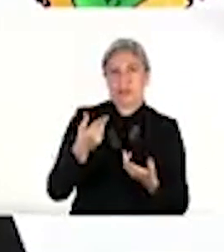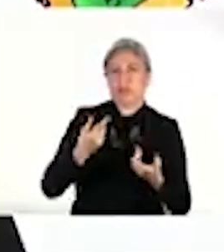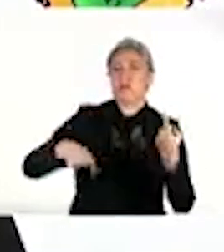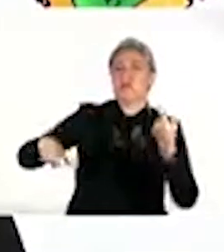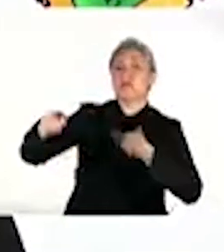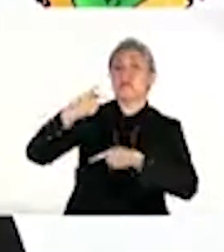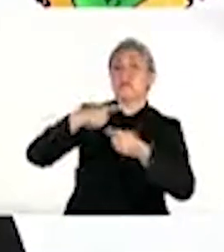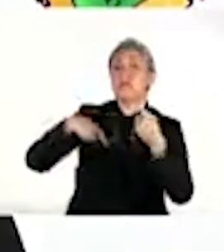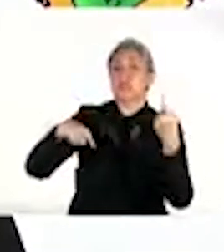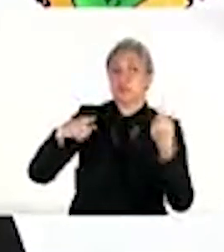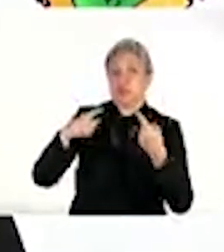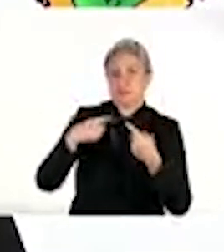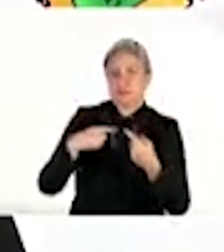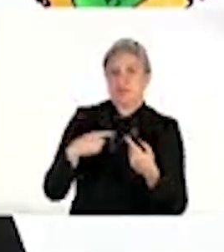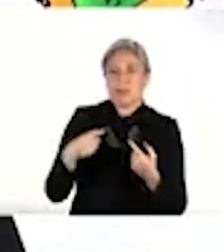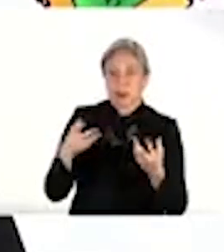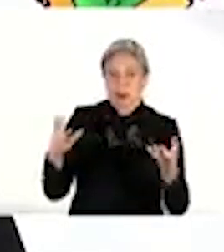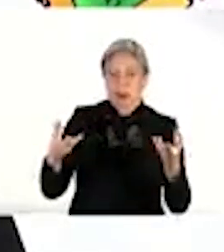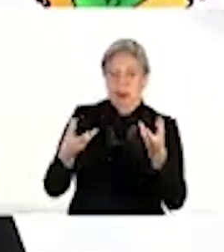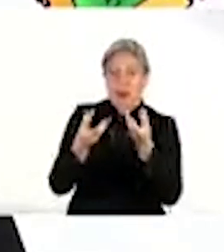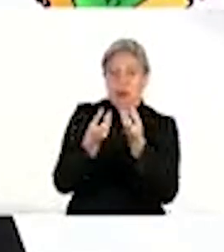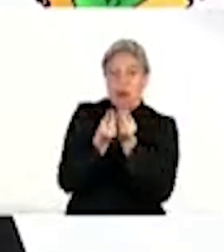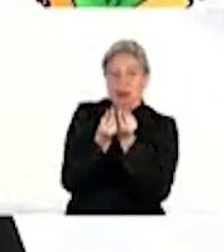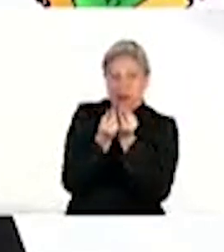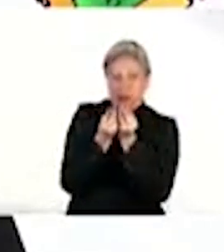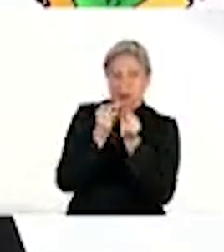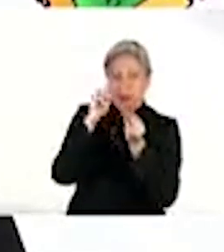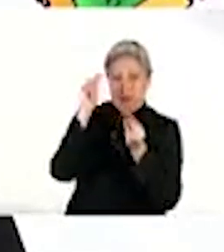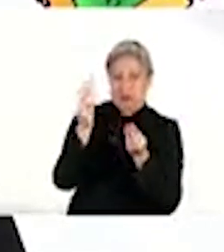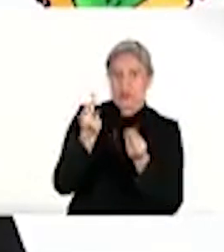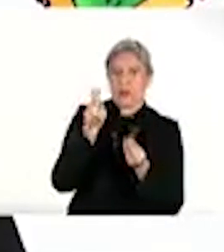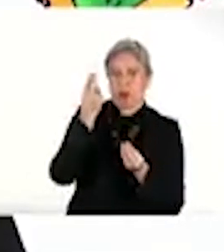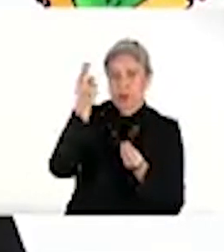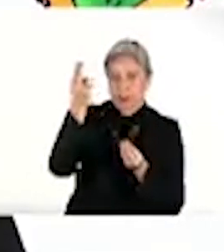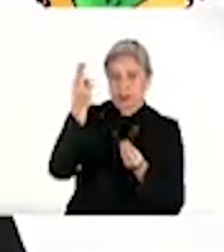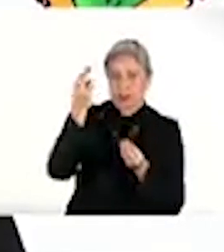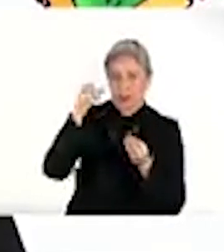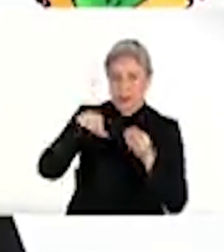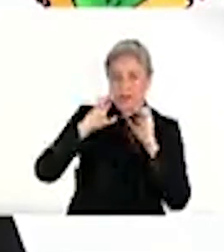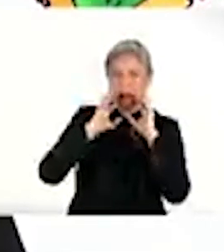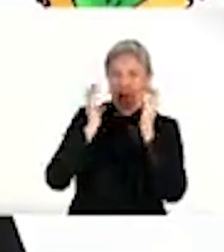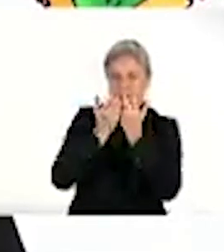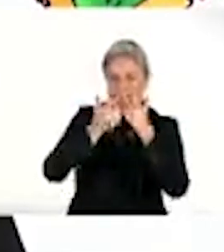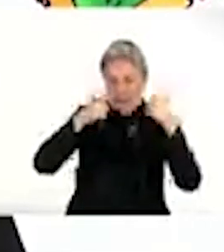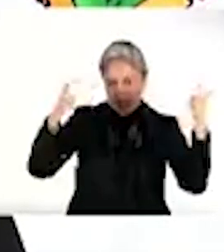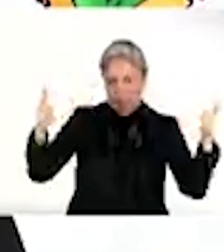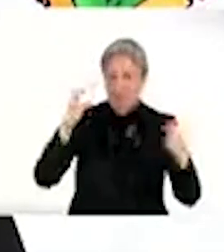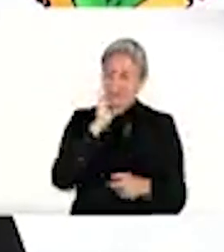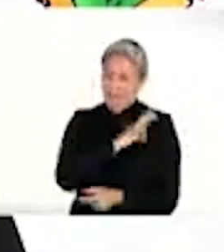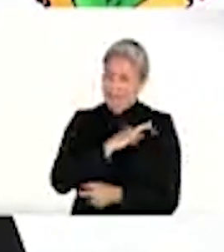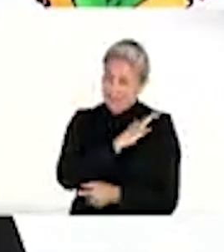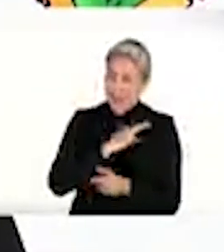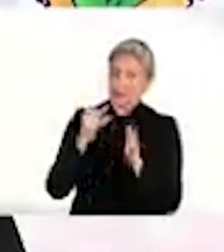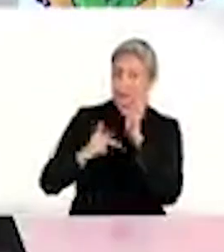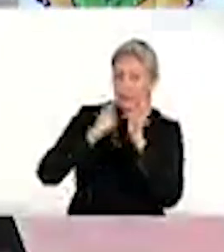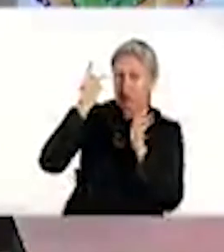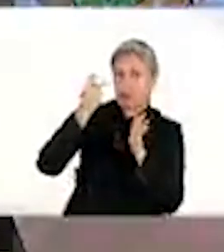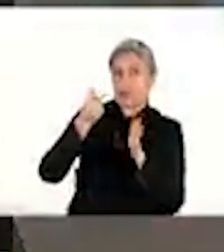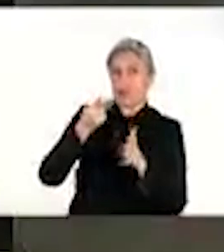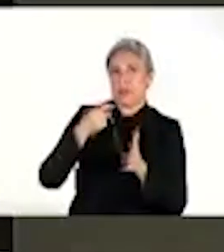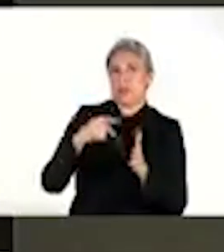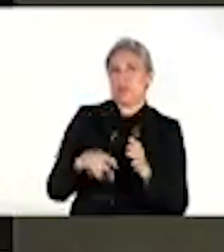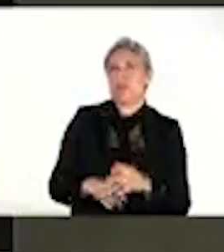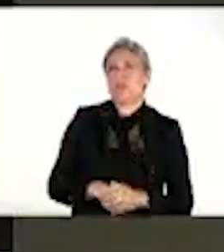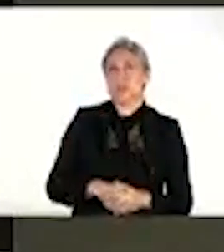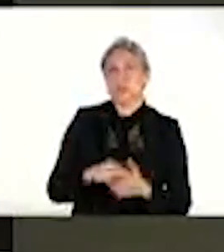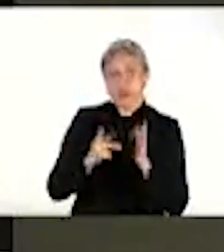los integrantes de esta gran comunidad. Les felicito nuevamente. Reitero que es